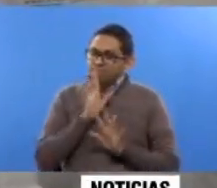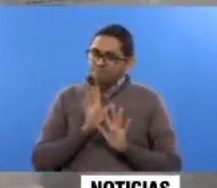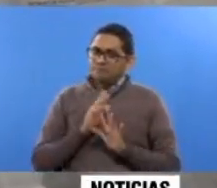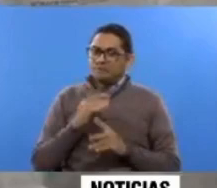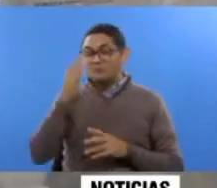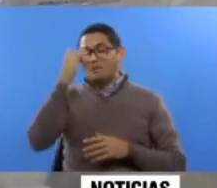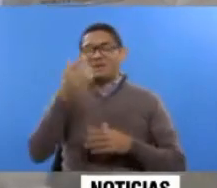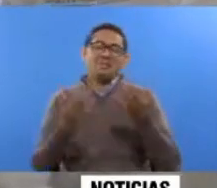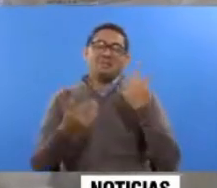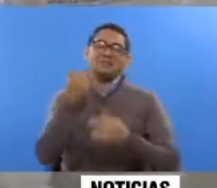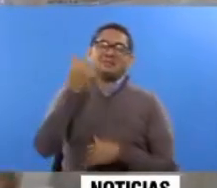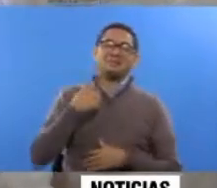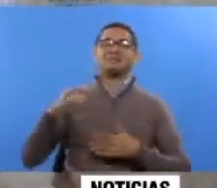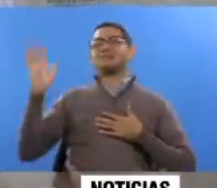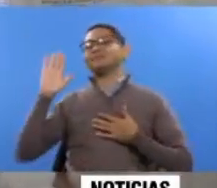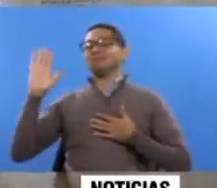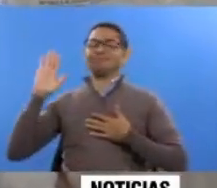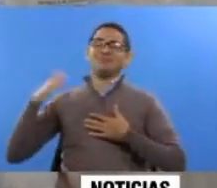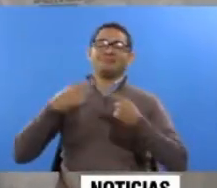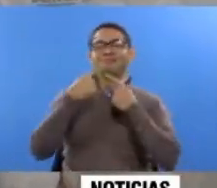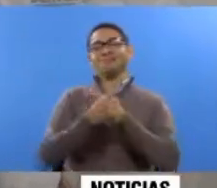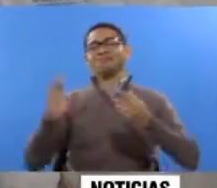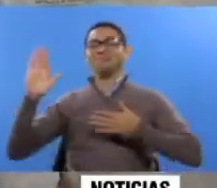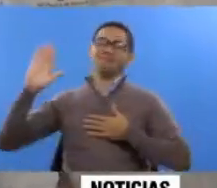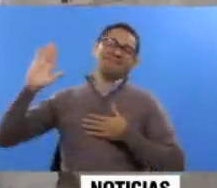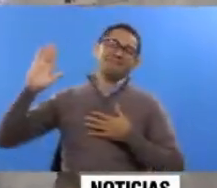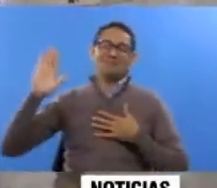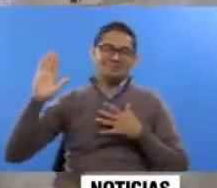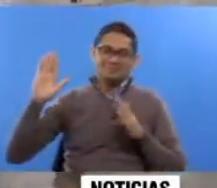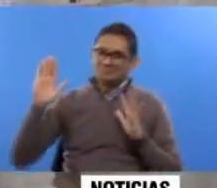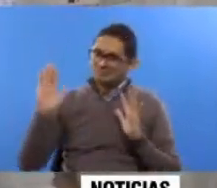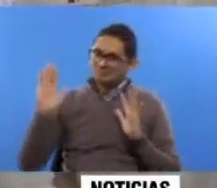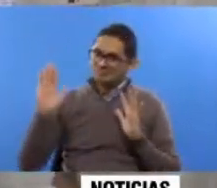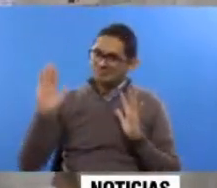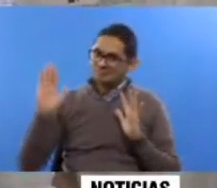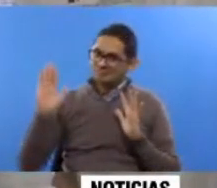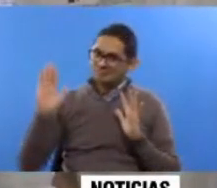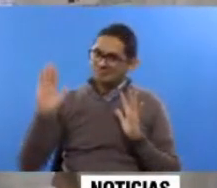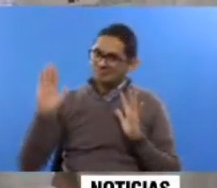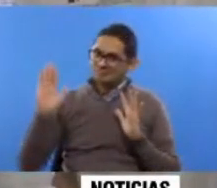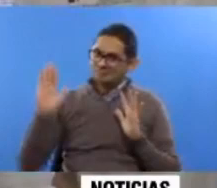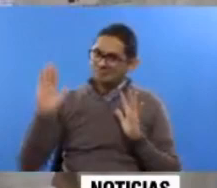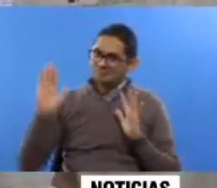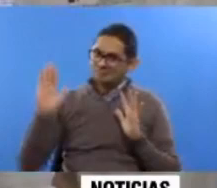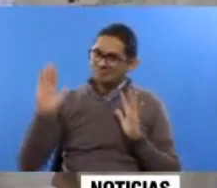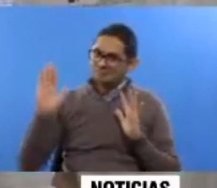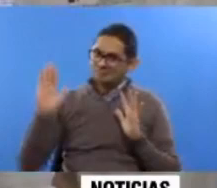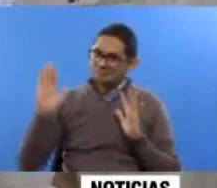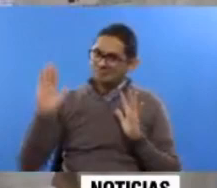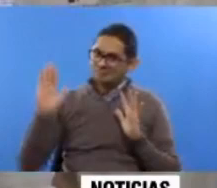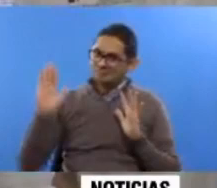Porque es fácil decir una cosa. Vuelvo y repito, yo prefiero, como lo he dicho mil veces,